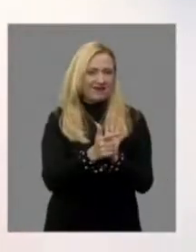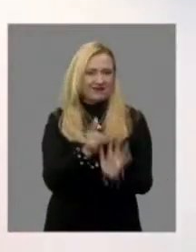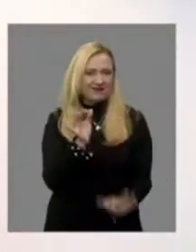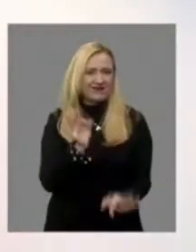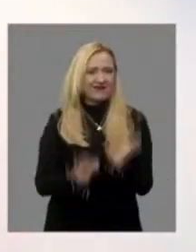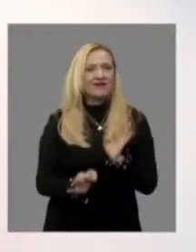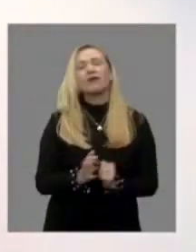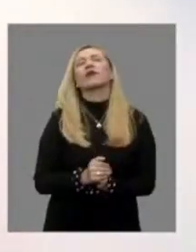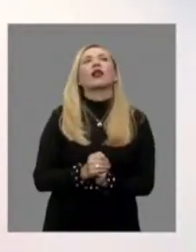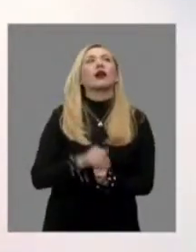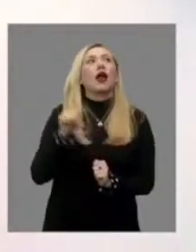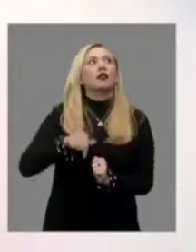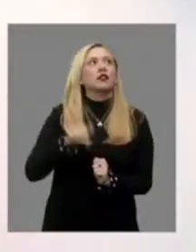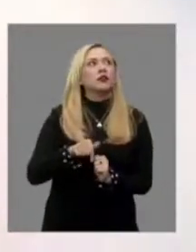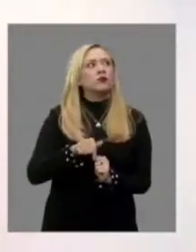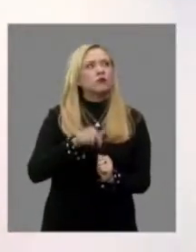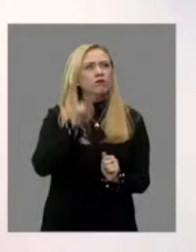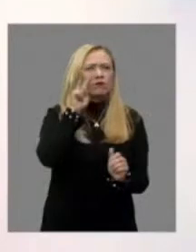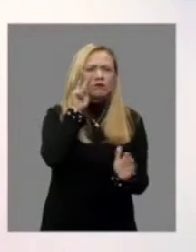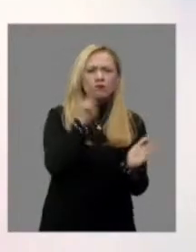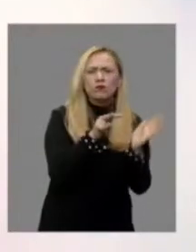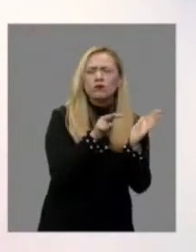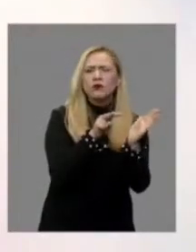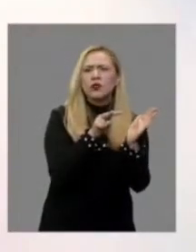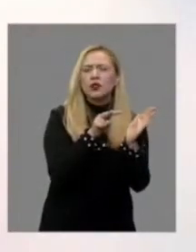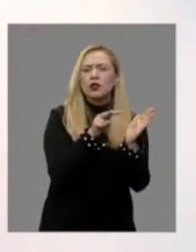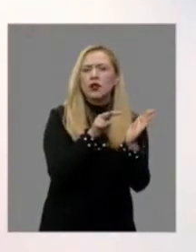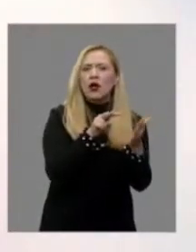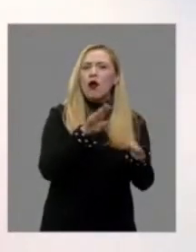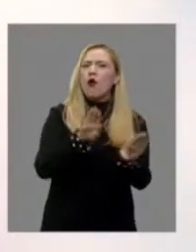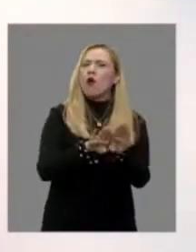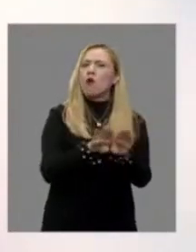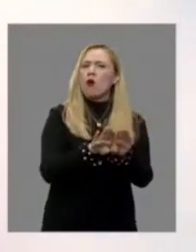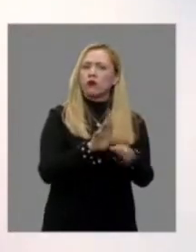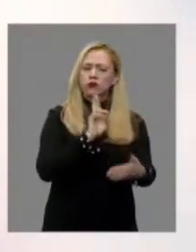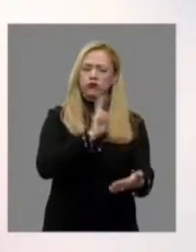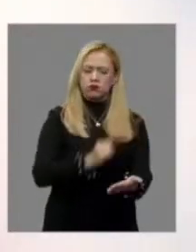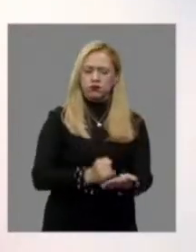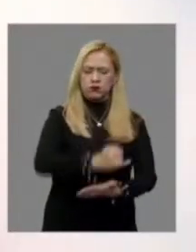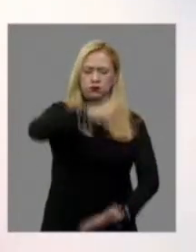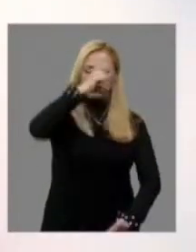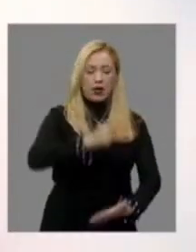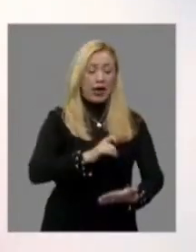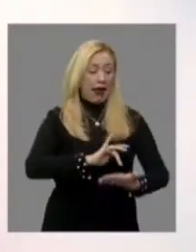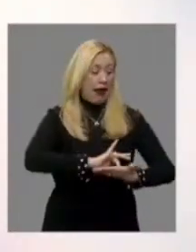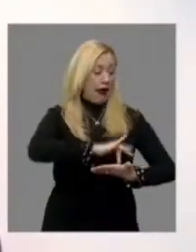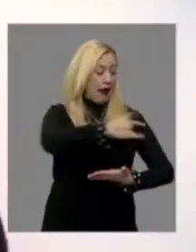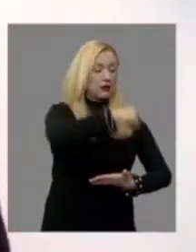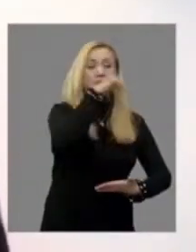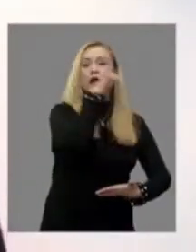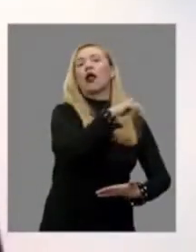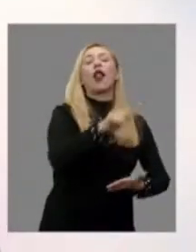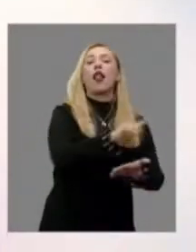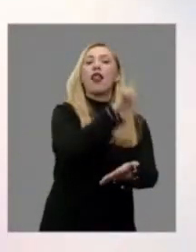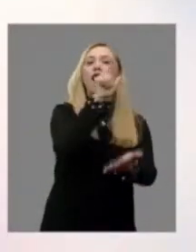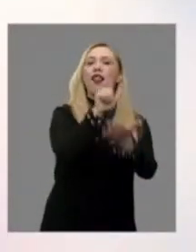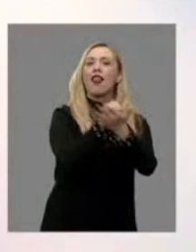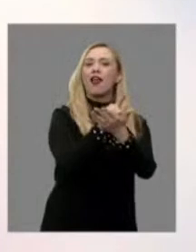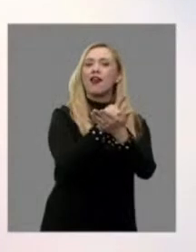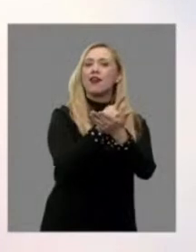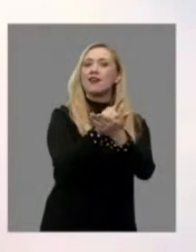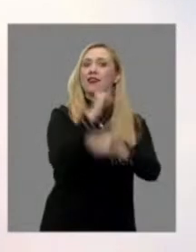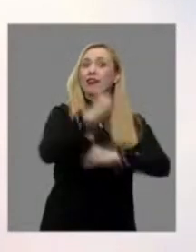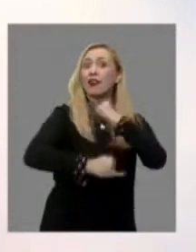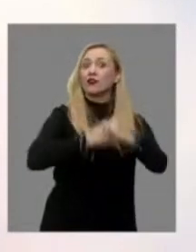hemos basado gran parte de nuestros precedentes en la aplicación directa de la Convención sobre los Derechos del